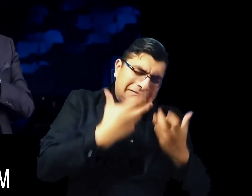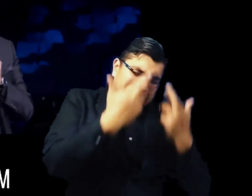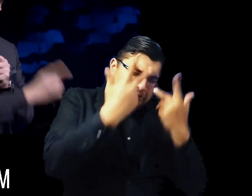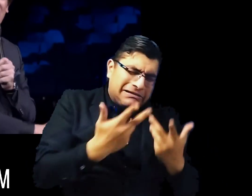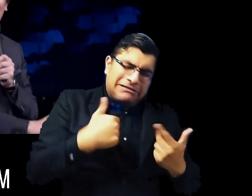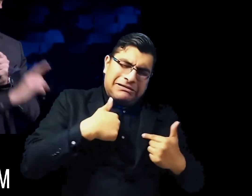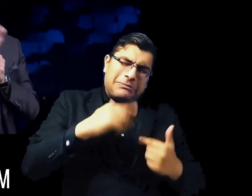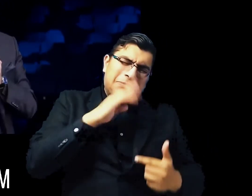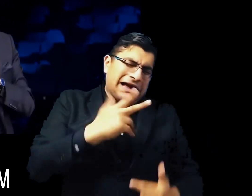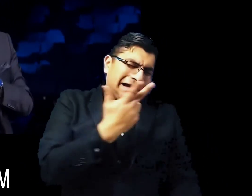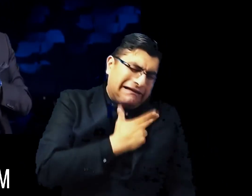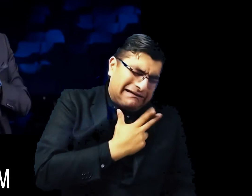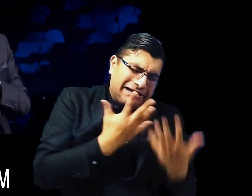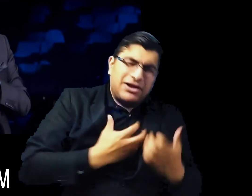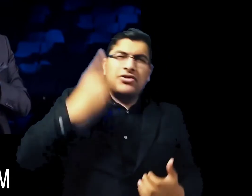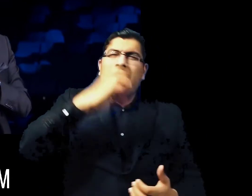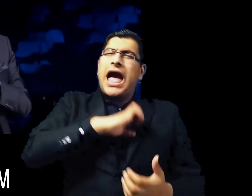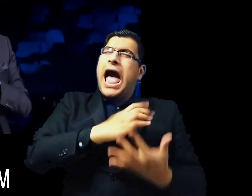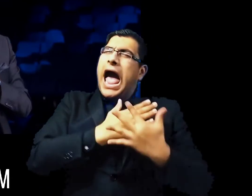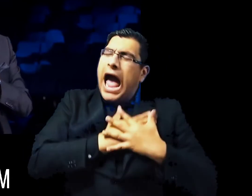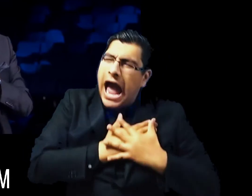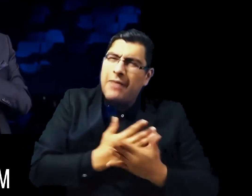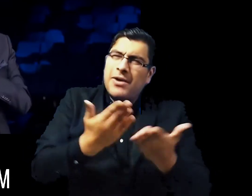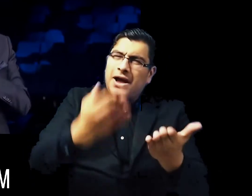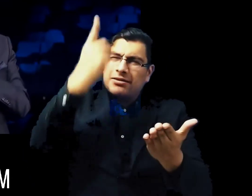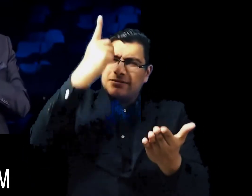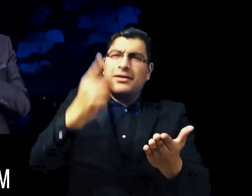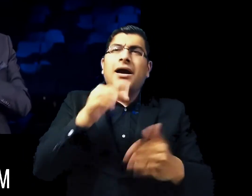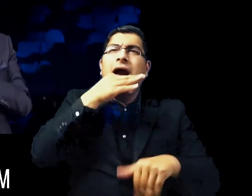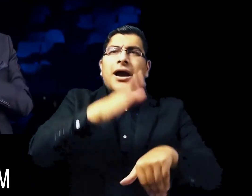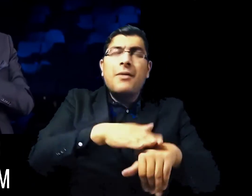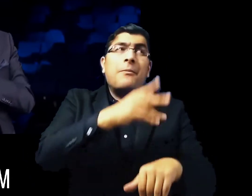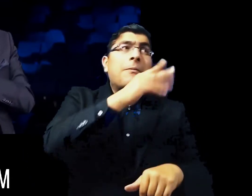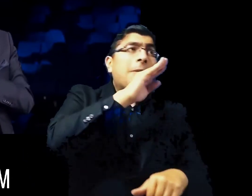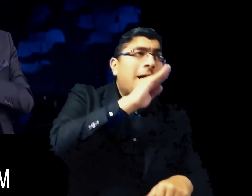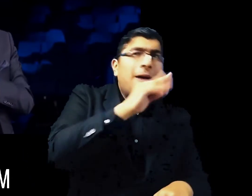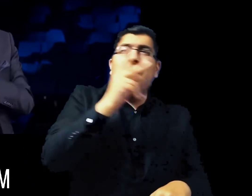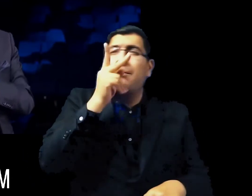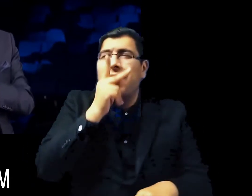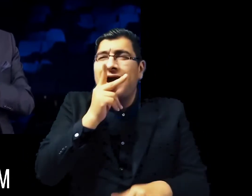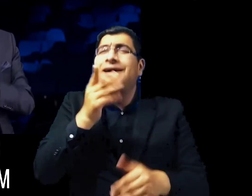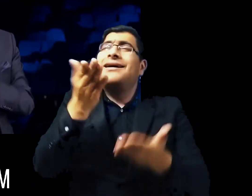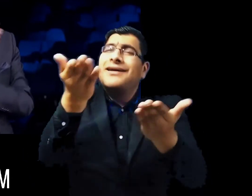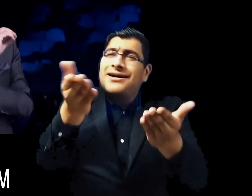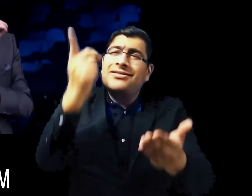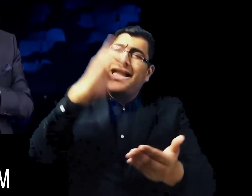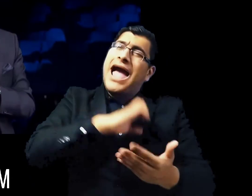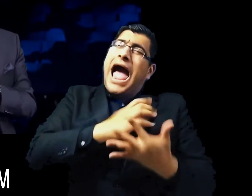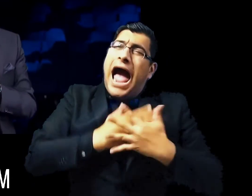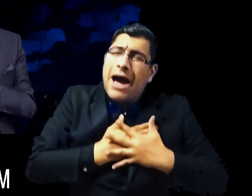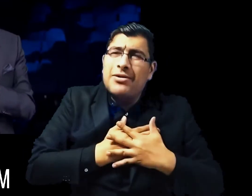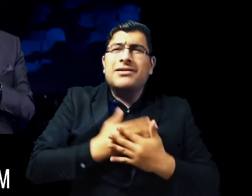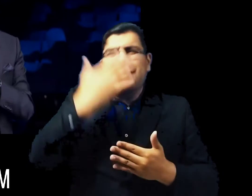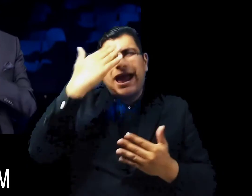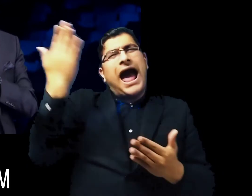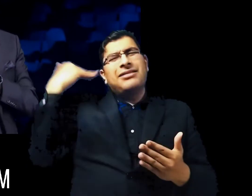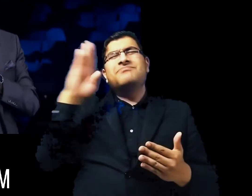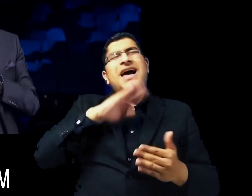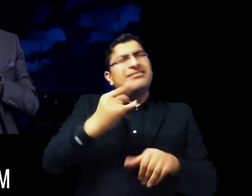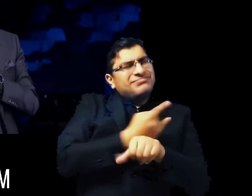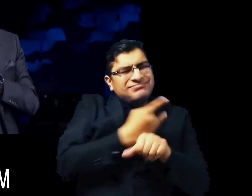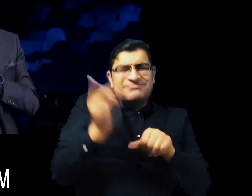o que estás dañada. Te ama el Señor. Escúchame, papá, te ama el Señor. Yo sé que fuiste un